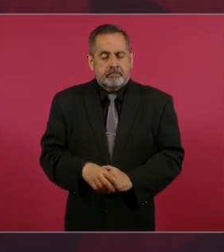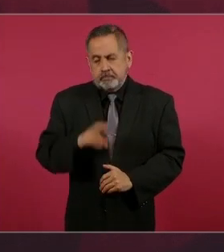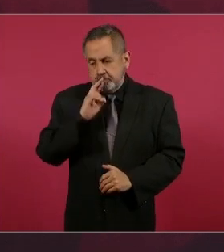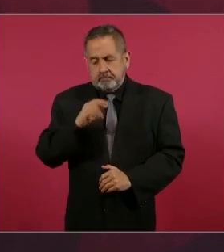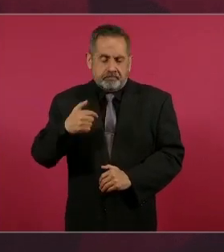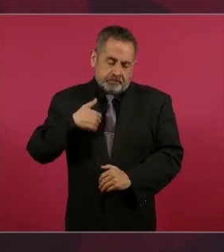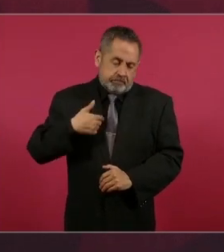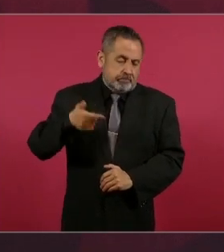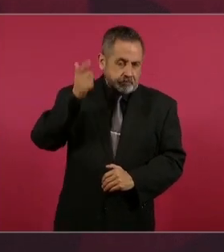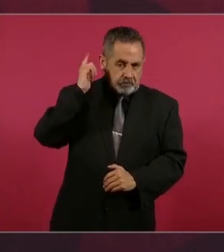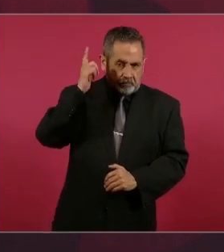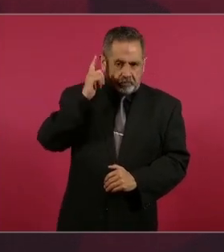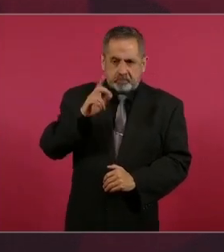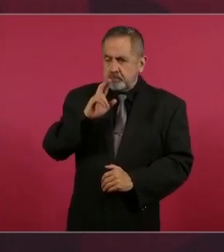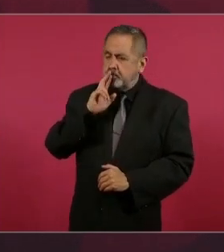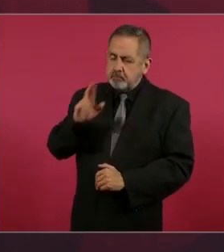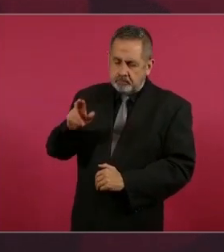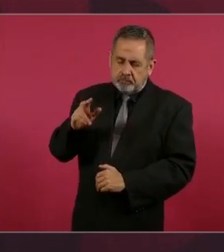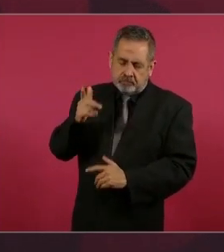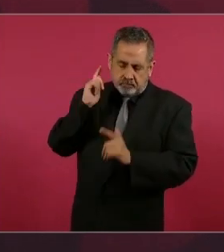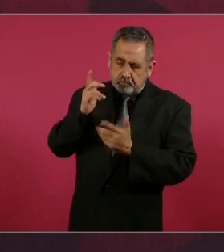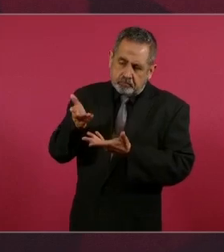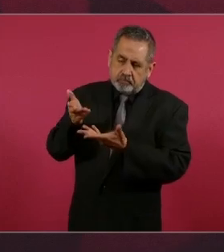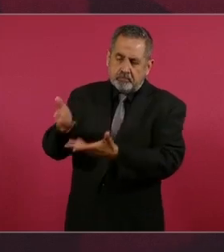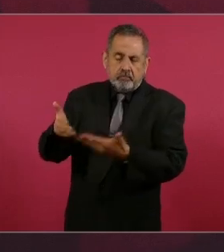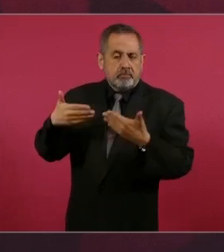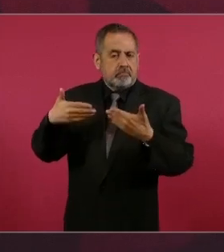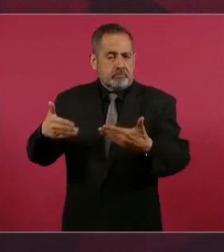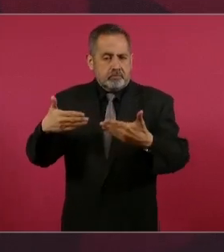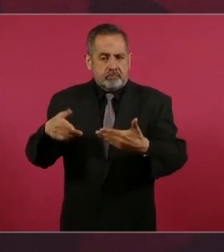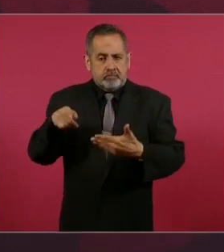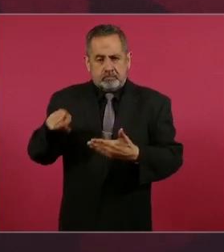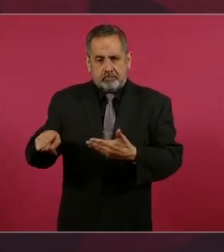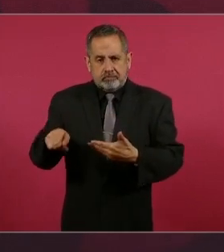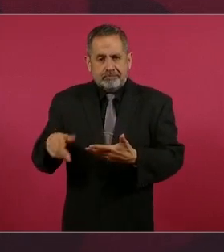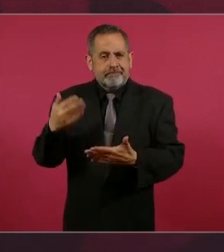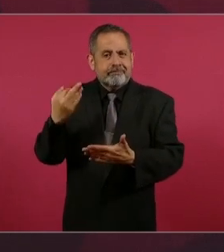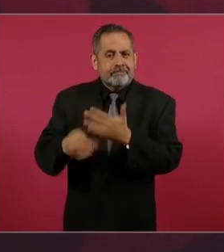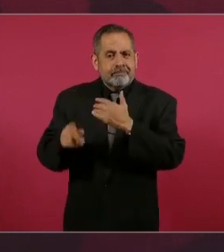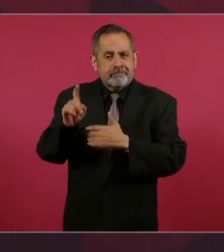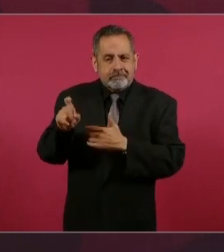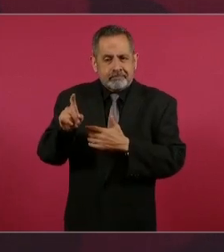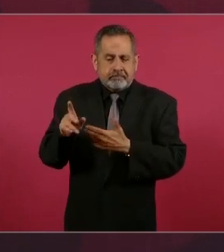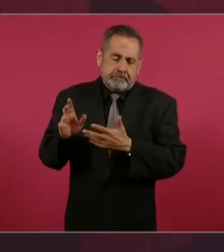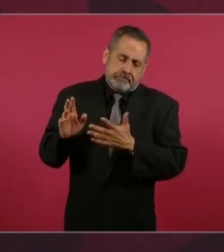resuelvan el problema de la falta de agua.